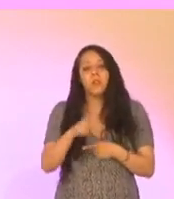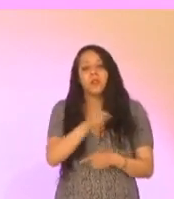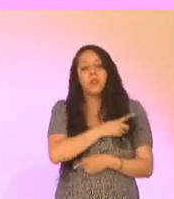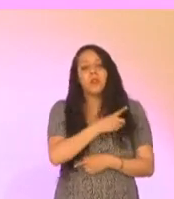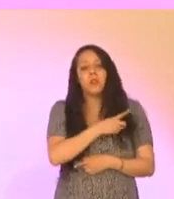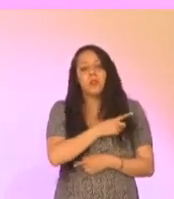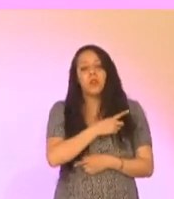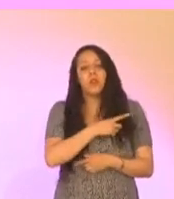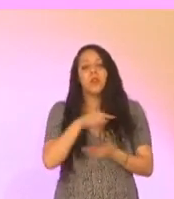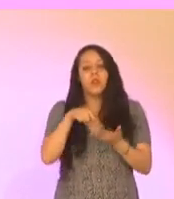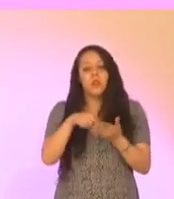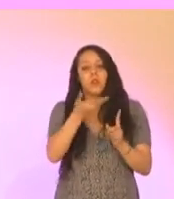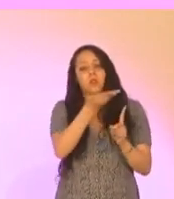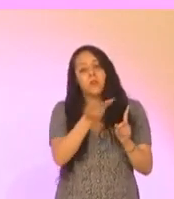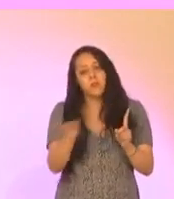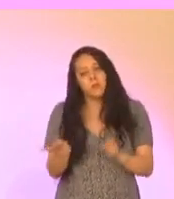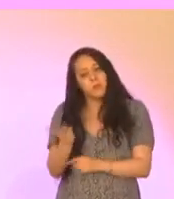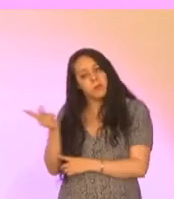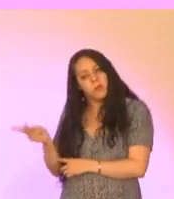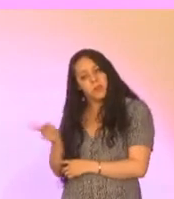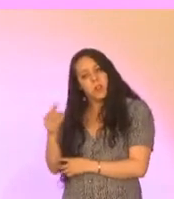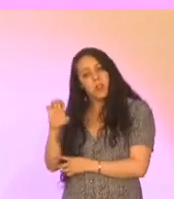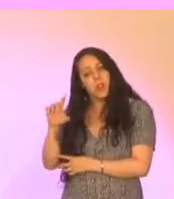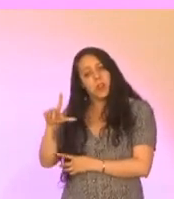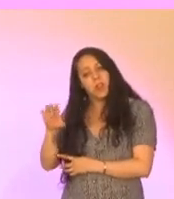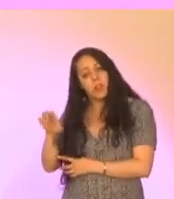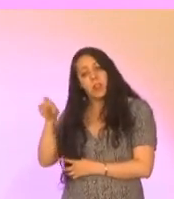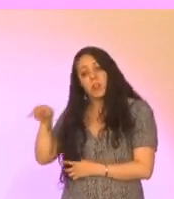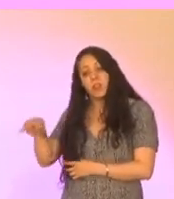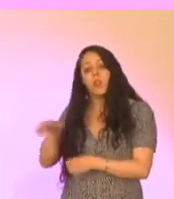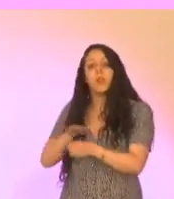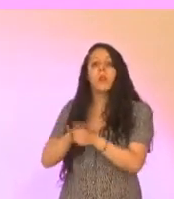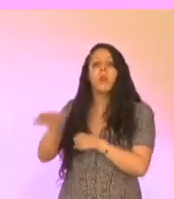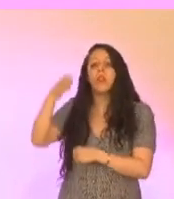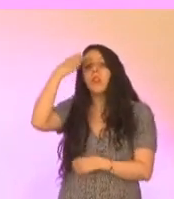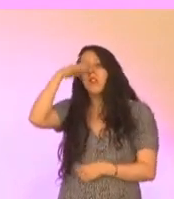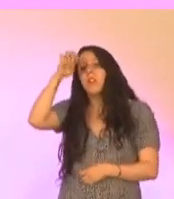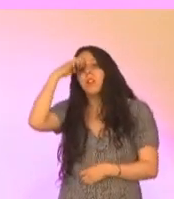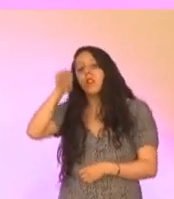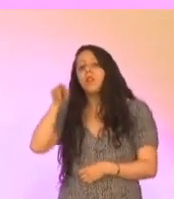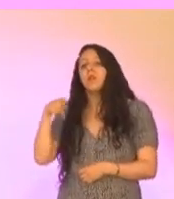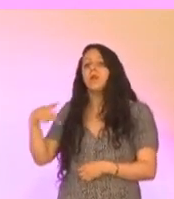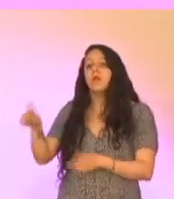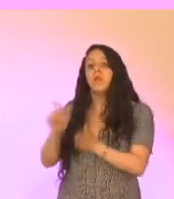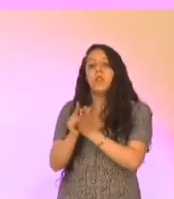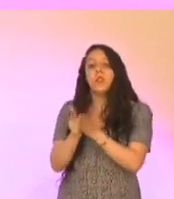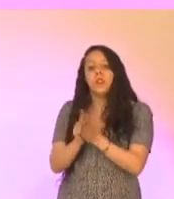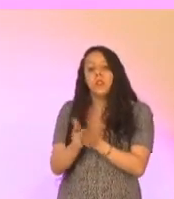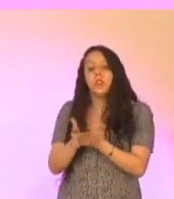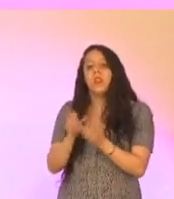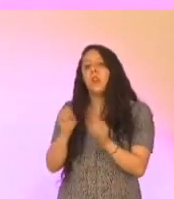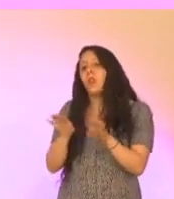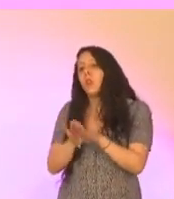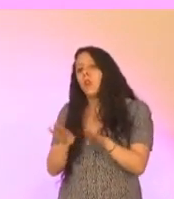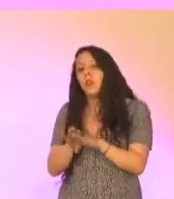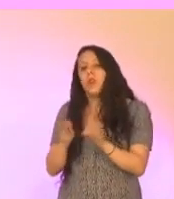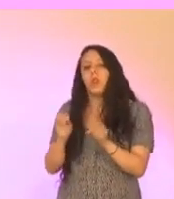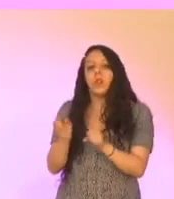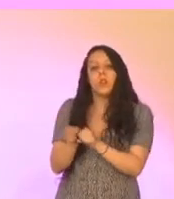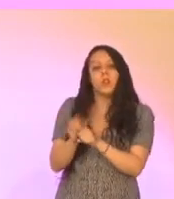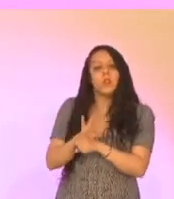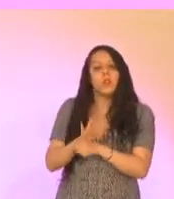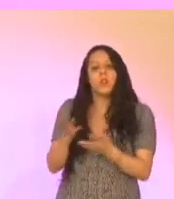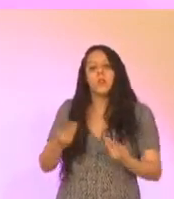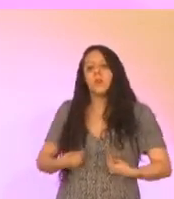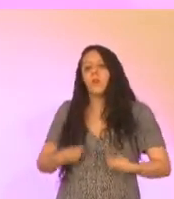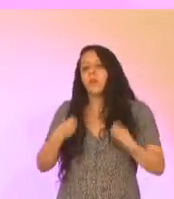preguntaría a ti primero hacerle un poco tu experiencia con tu texto con el libro y digamos tu experiencia académica también en general